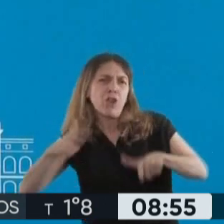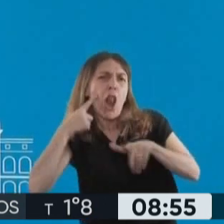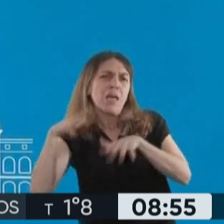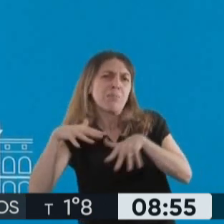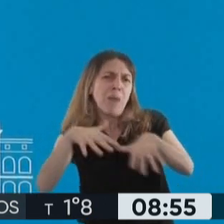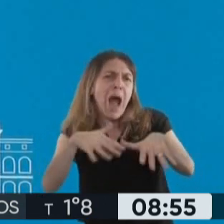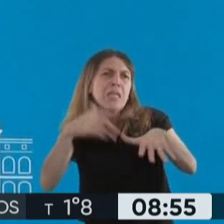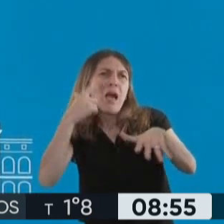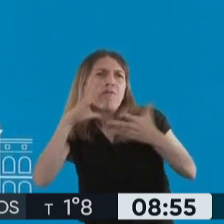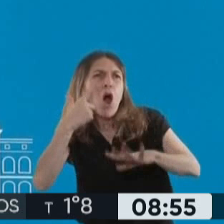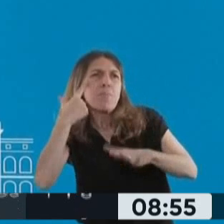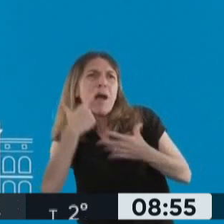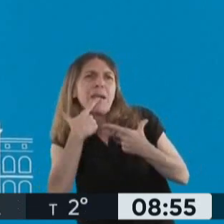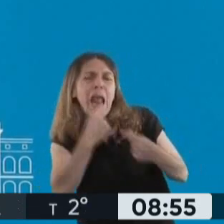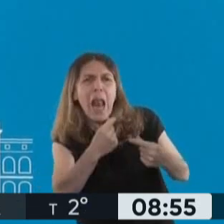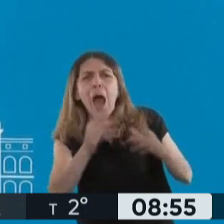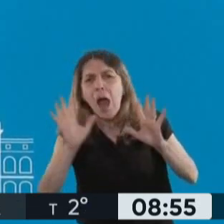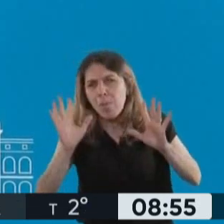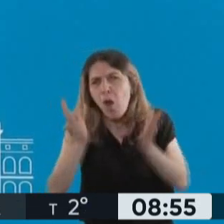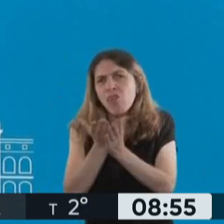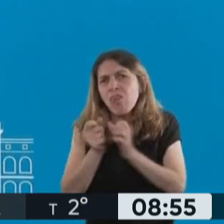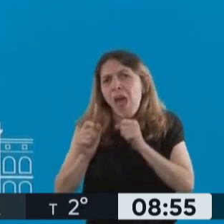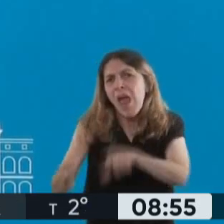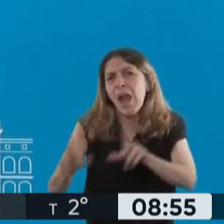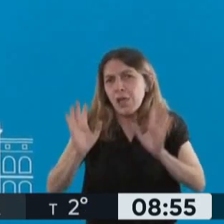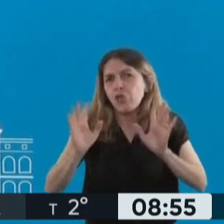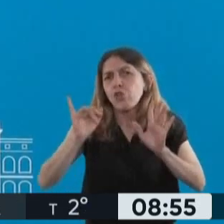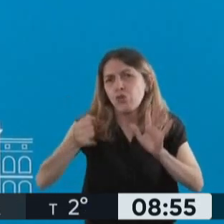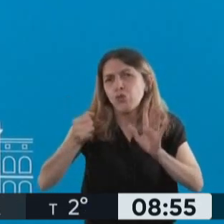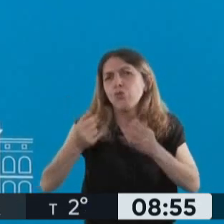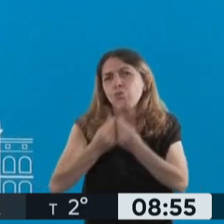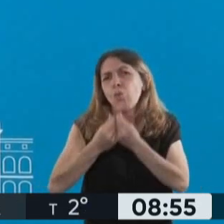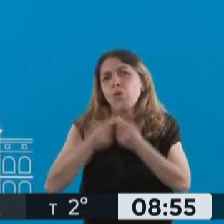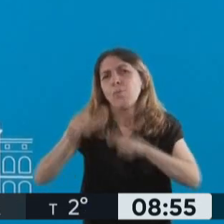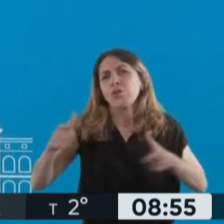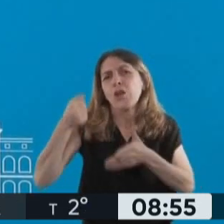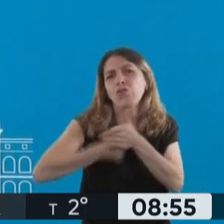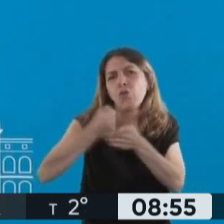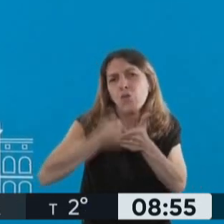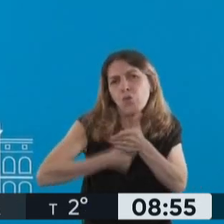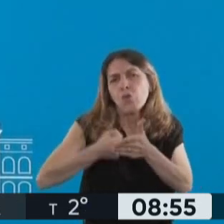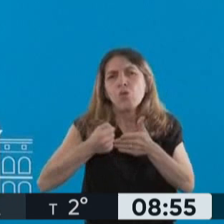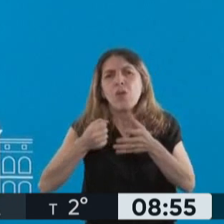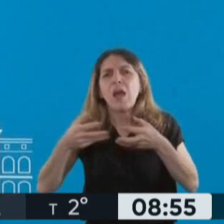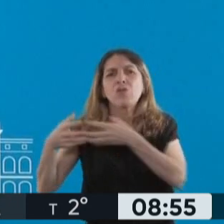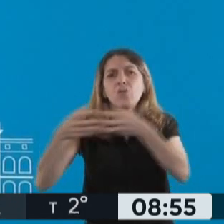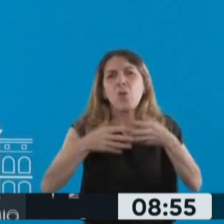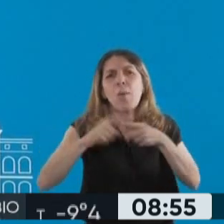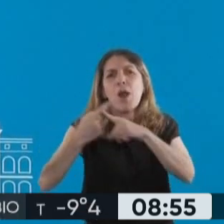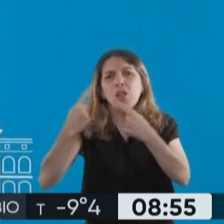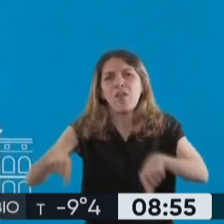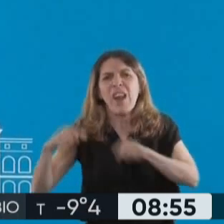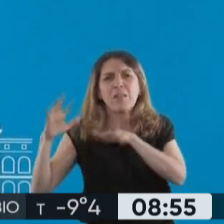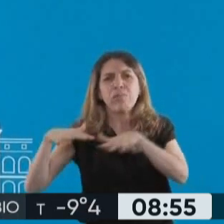y sus reclamos una cantidad enorme de adherentes, militantes, simpatizantes de diferentes fuerzas políticas.